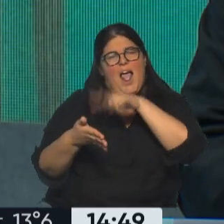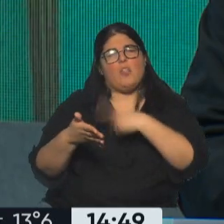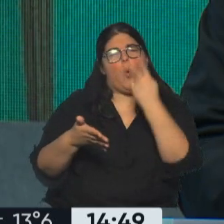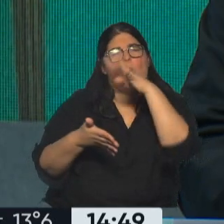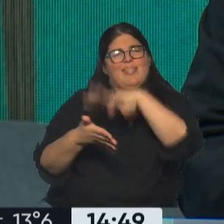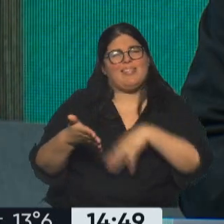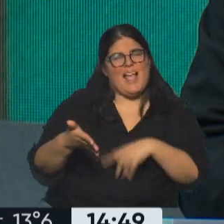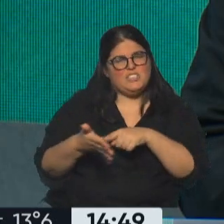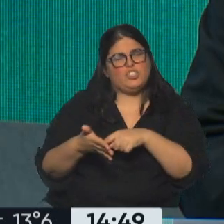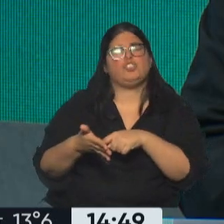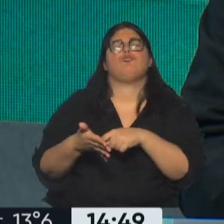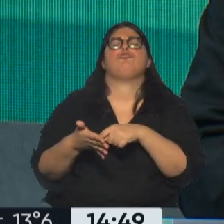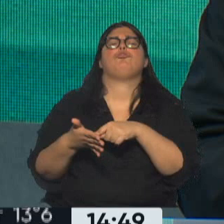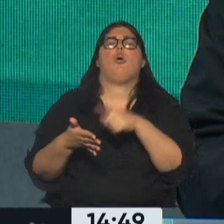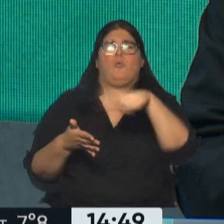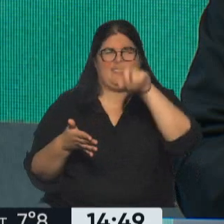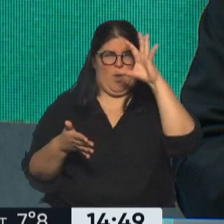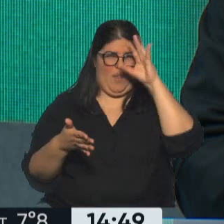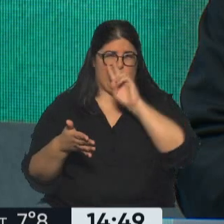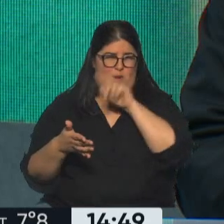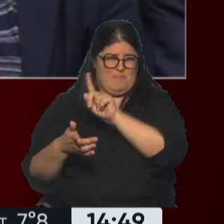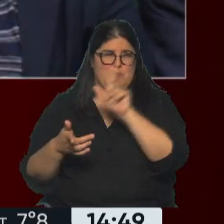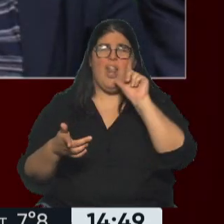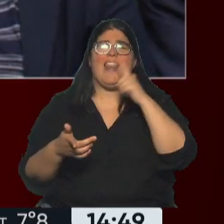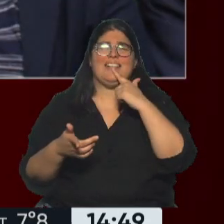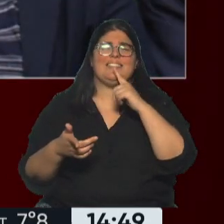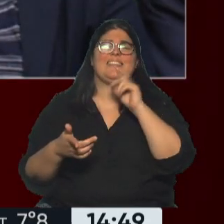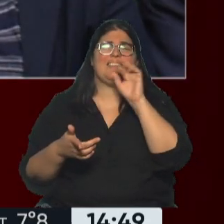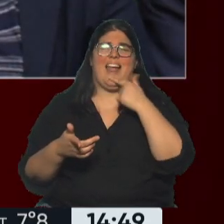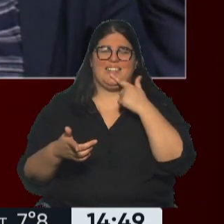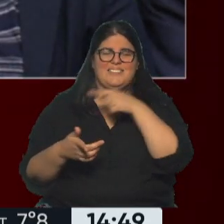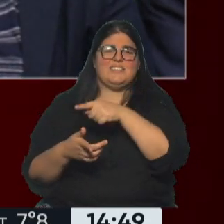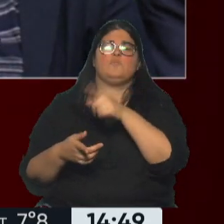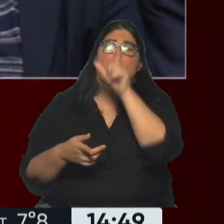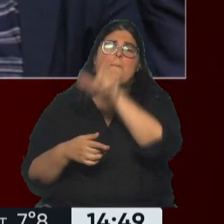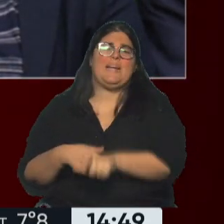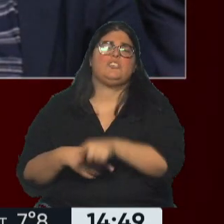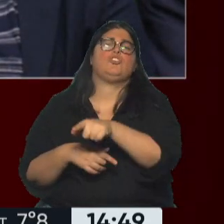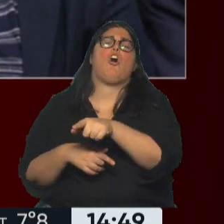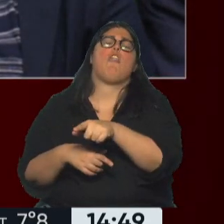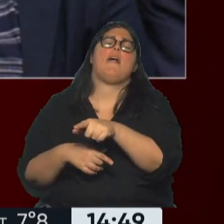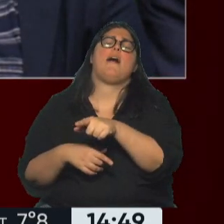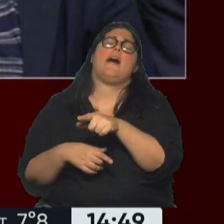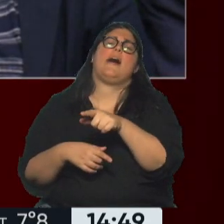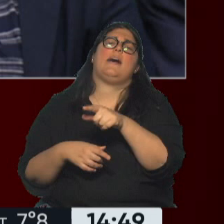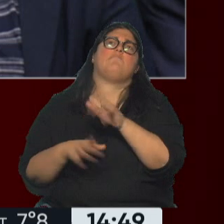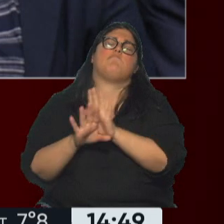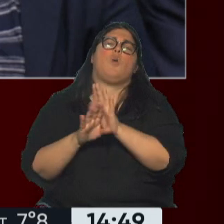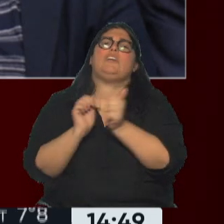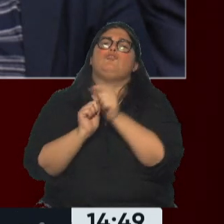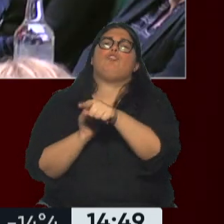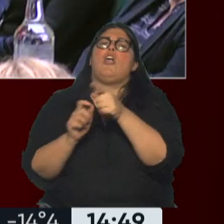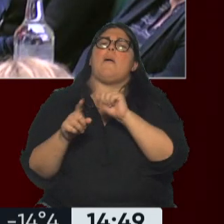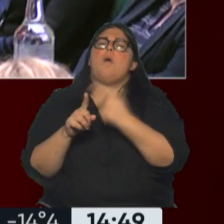único de los últimos tiempos. Recordamos que Liz Truss, lo comentábamos recién un poco durante el informe, es una persona que en su carrera política ha